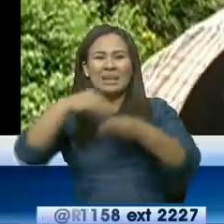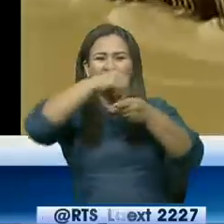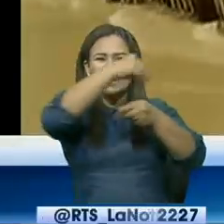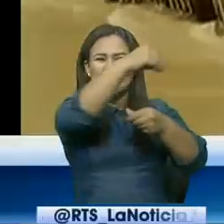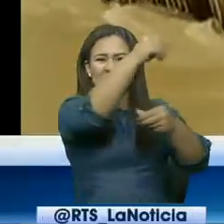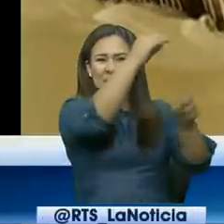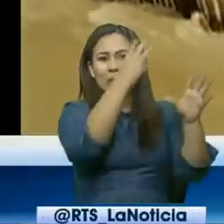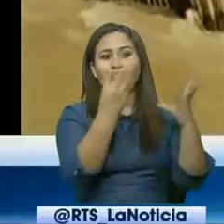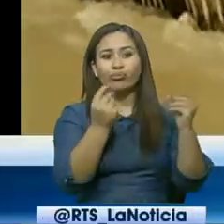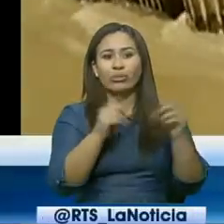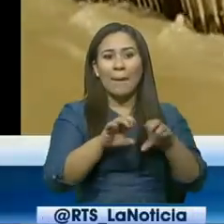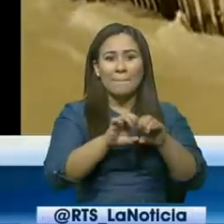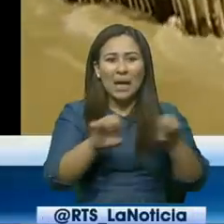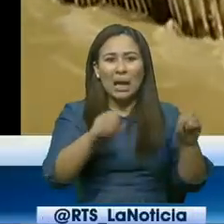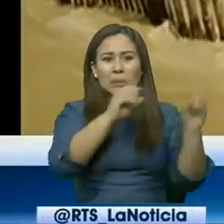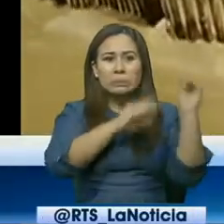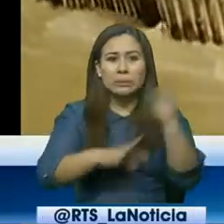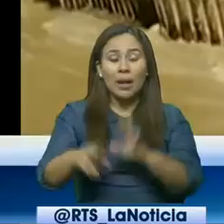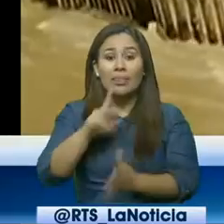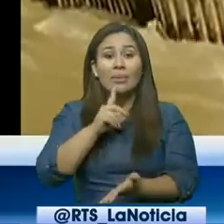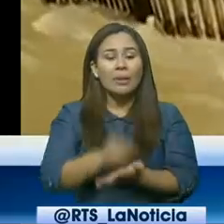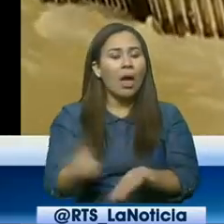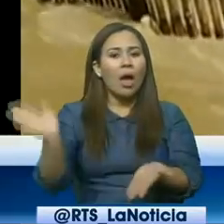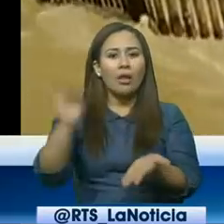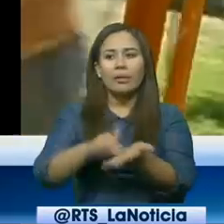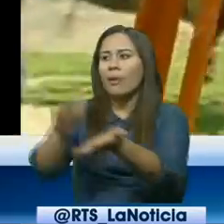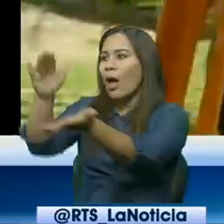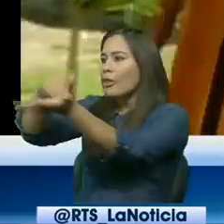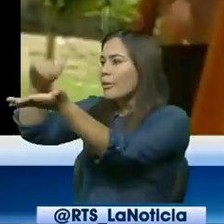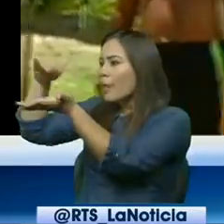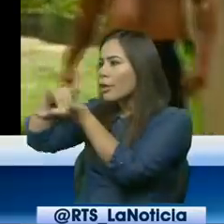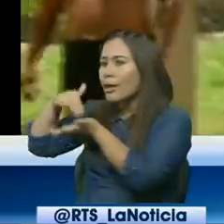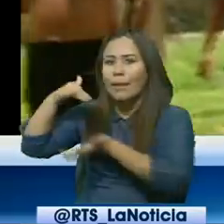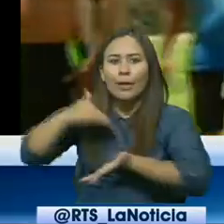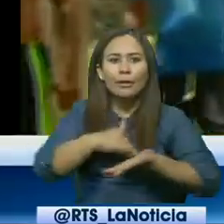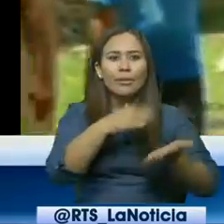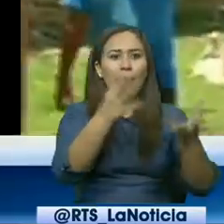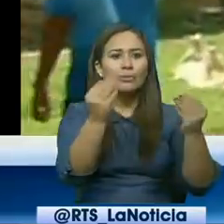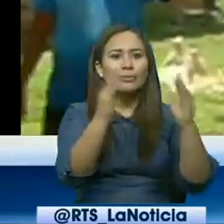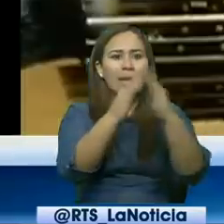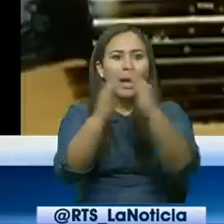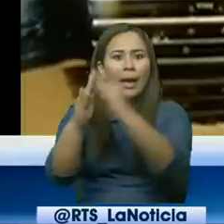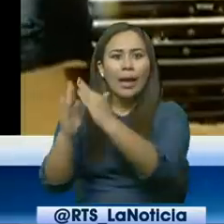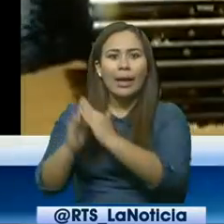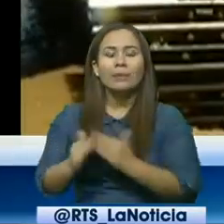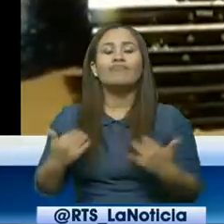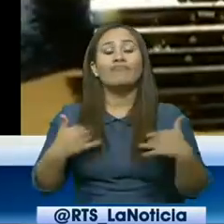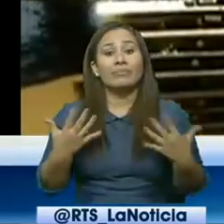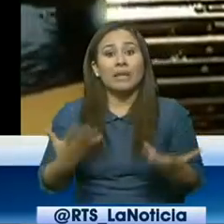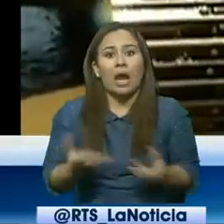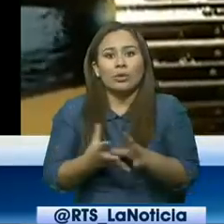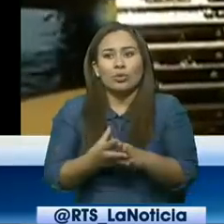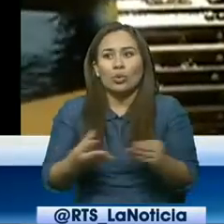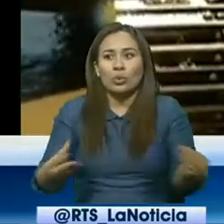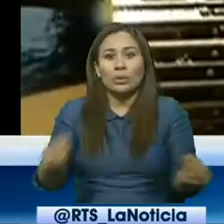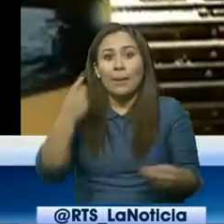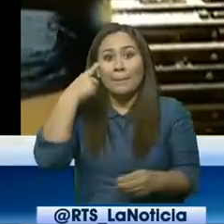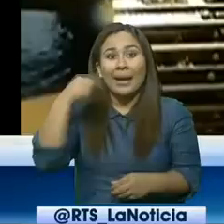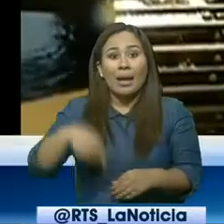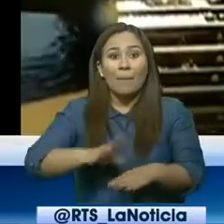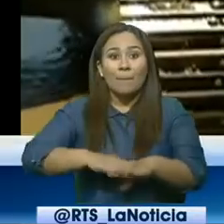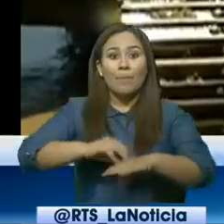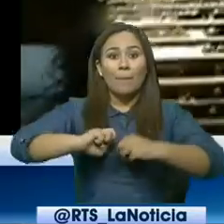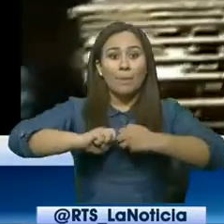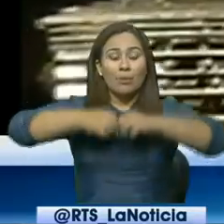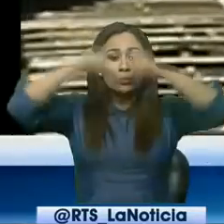sin embargo esta es una historia repetida en las distintas casas de la zona quieren soluciones para no tener que lidiar con el invierno